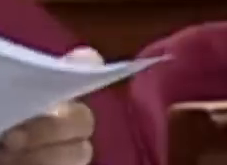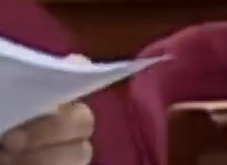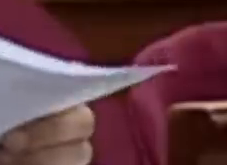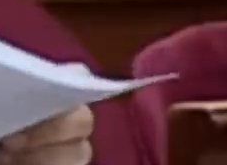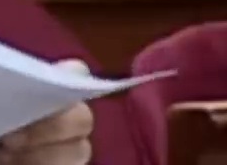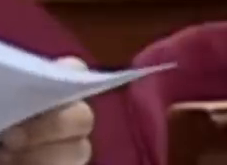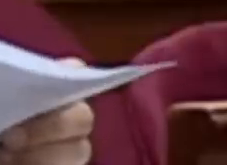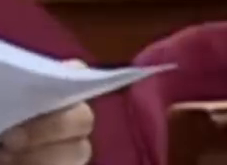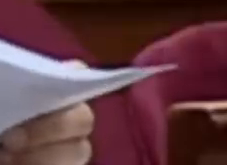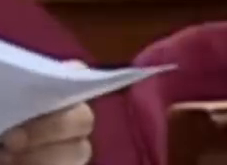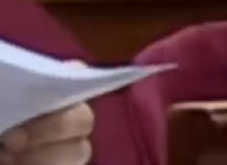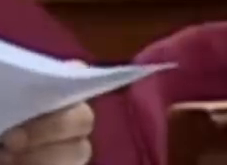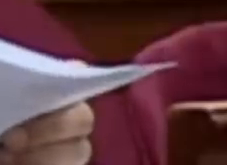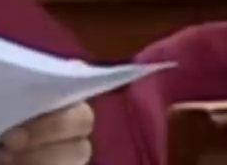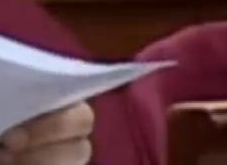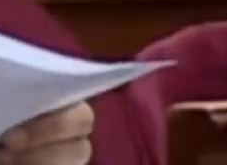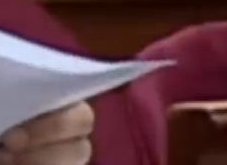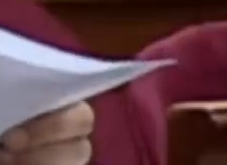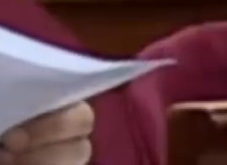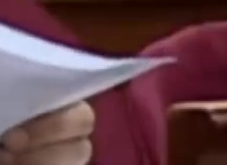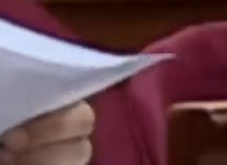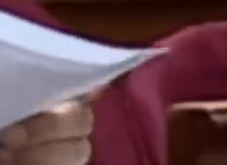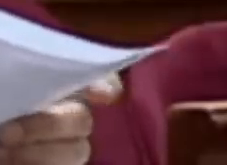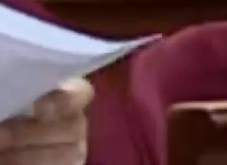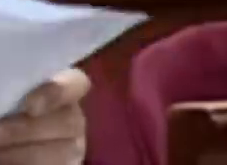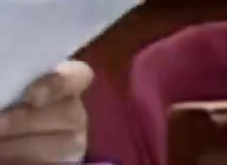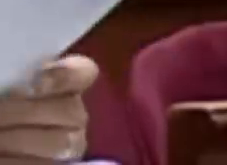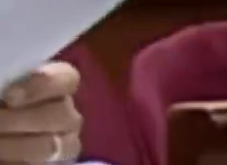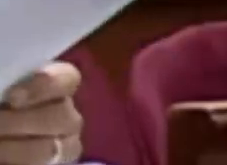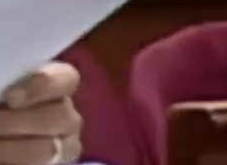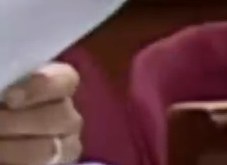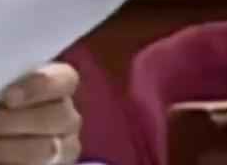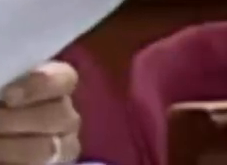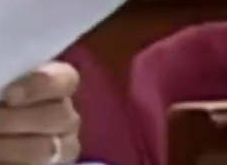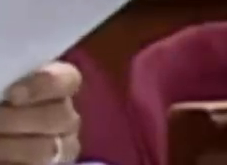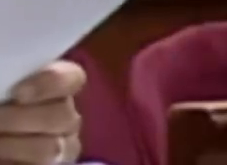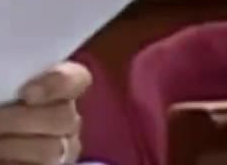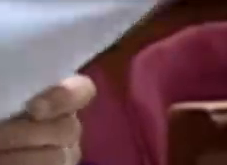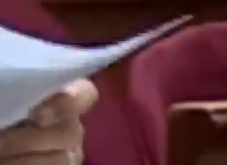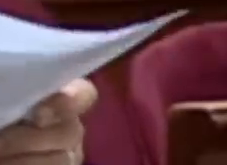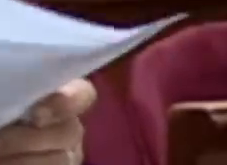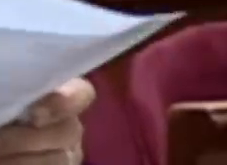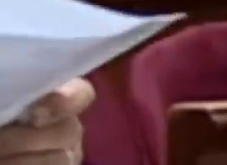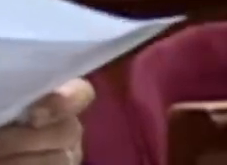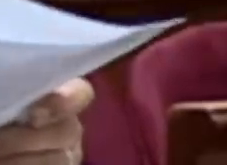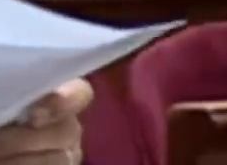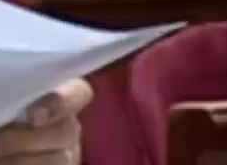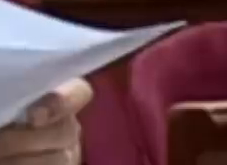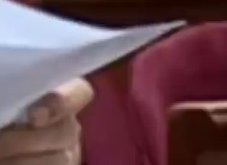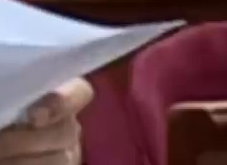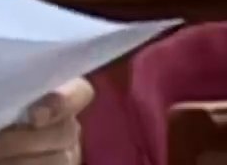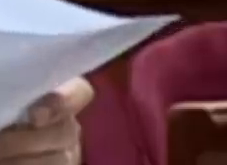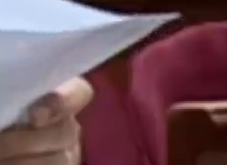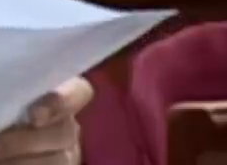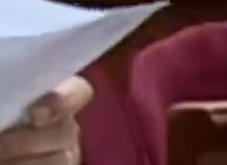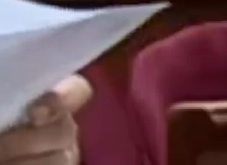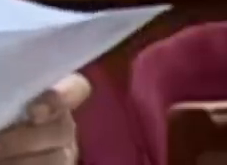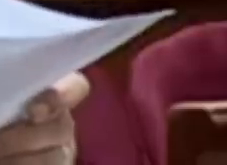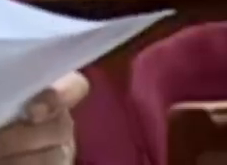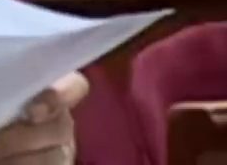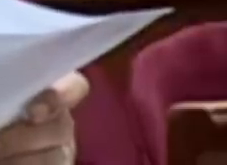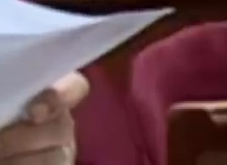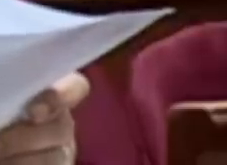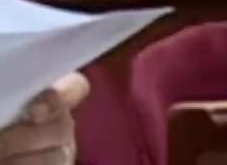el Estado de Derecho. Si no, entonces díganme cuál es el artículo del reglamento que permite este tipo